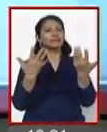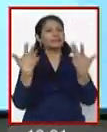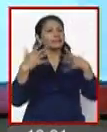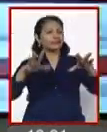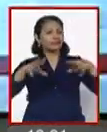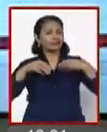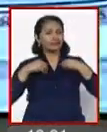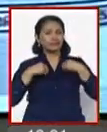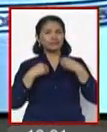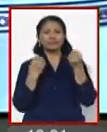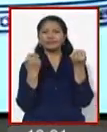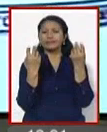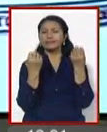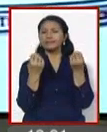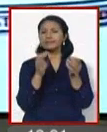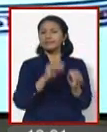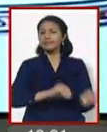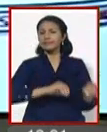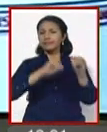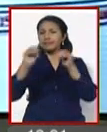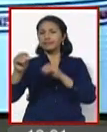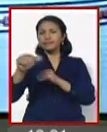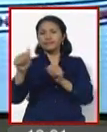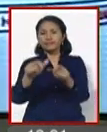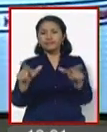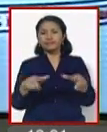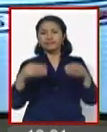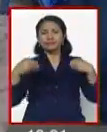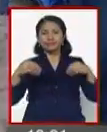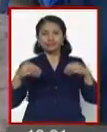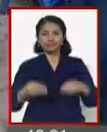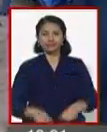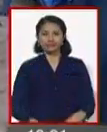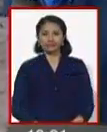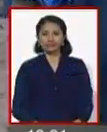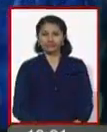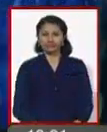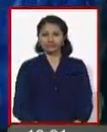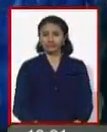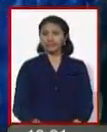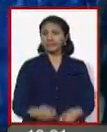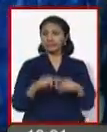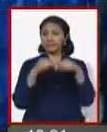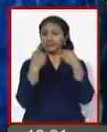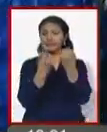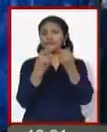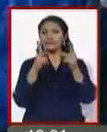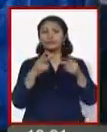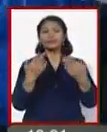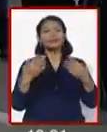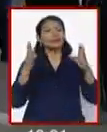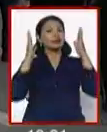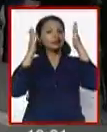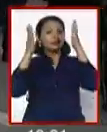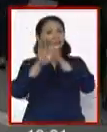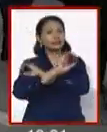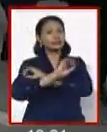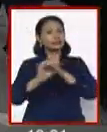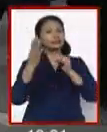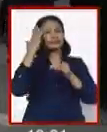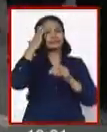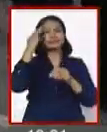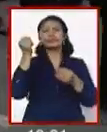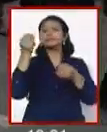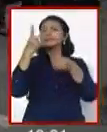en rechazo al censo gremial y al traslado del mercado. gremialistas del mercado de la Ramada hoy no atendieron, ya